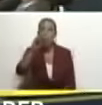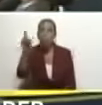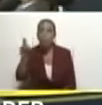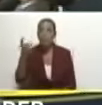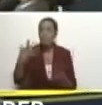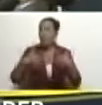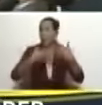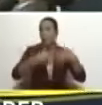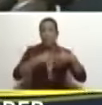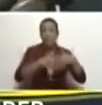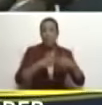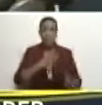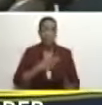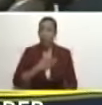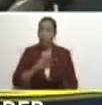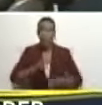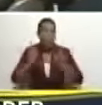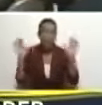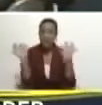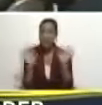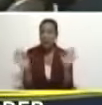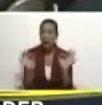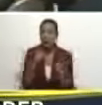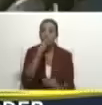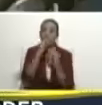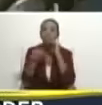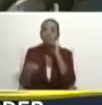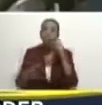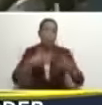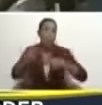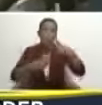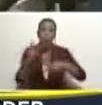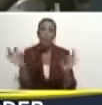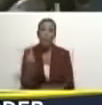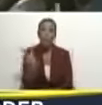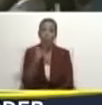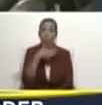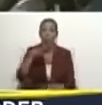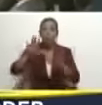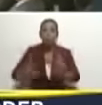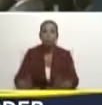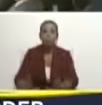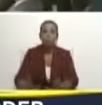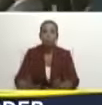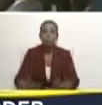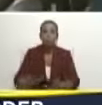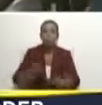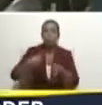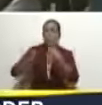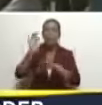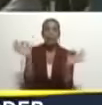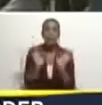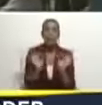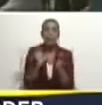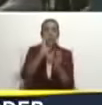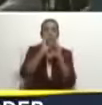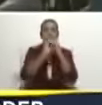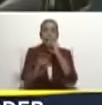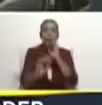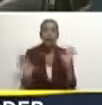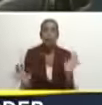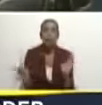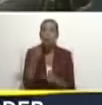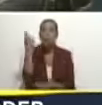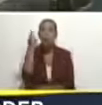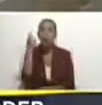si la compañía guipuzcoana no sacaba licencia, los productores de Venezuela se quedaban con su producción, o tenían